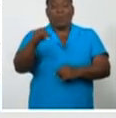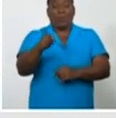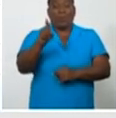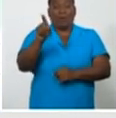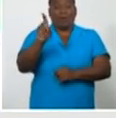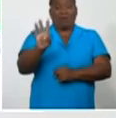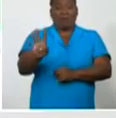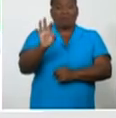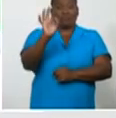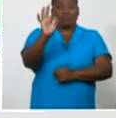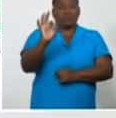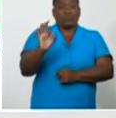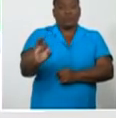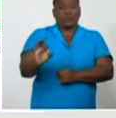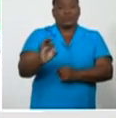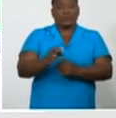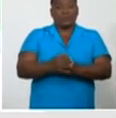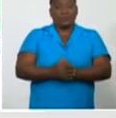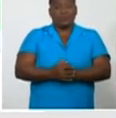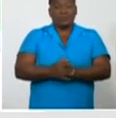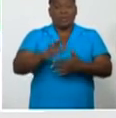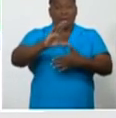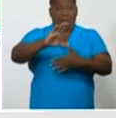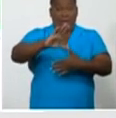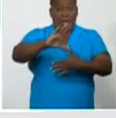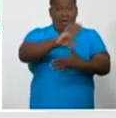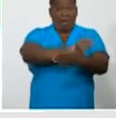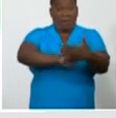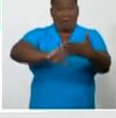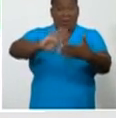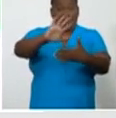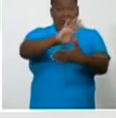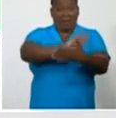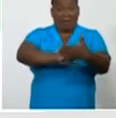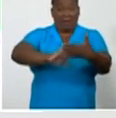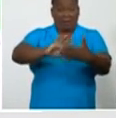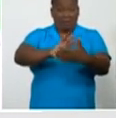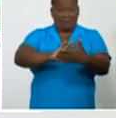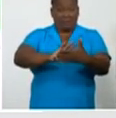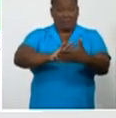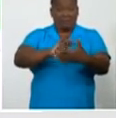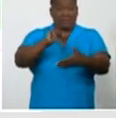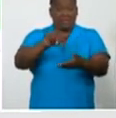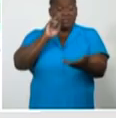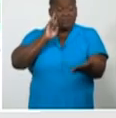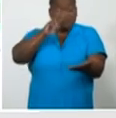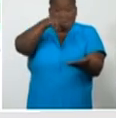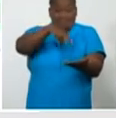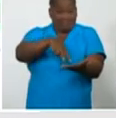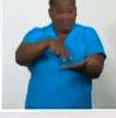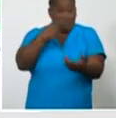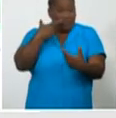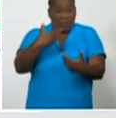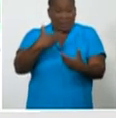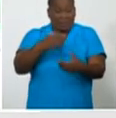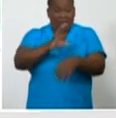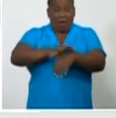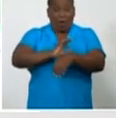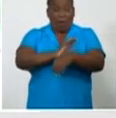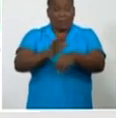2,14%. Las Américas, que sigue siendo el epicentro de la pandemia,